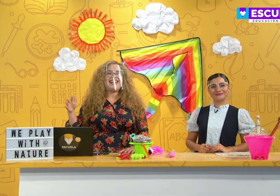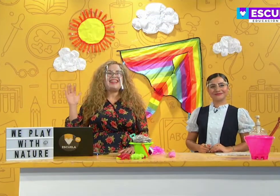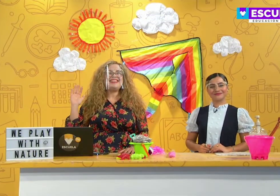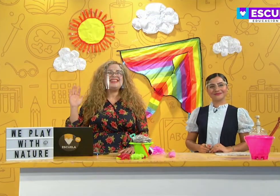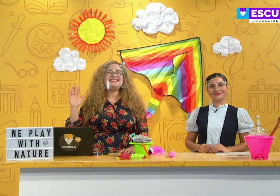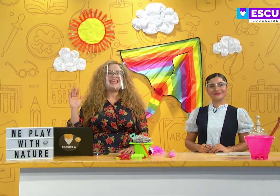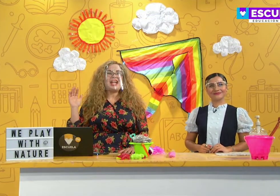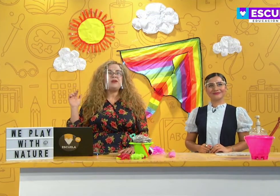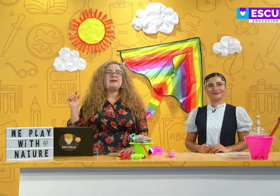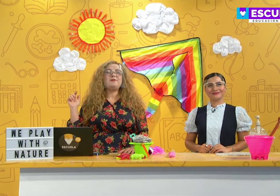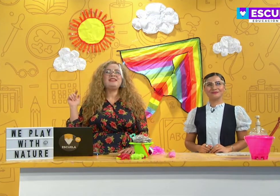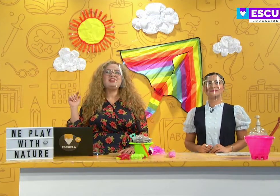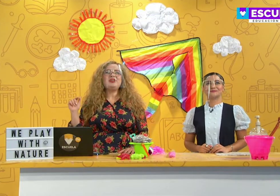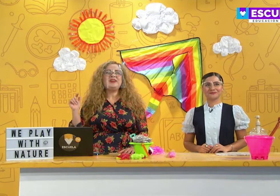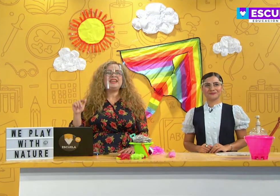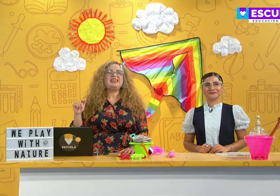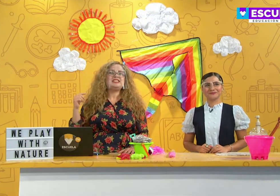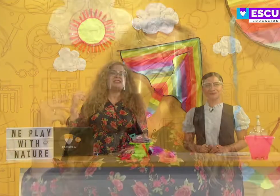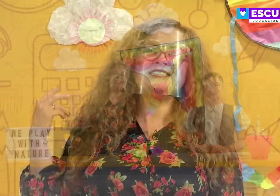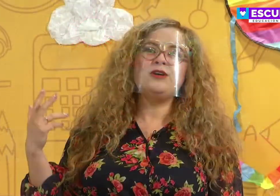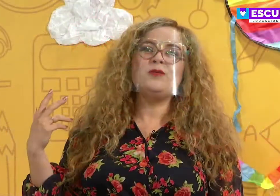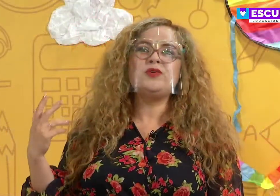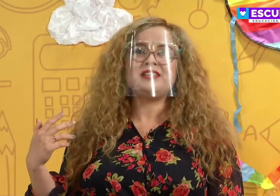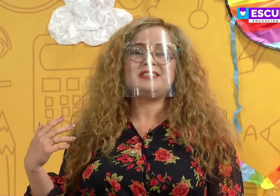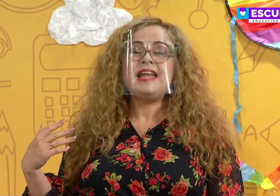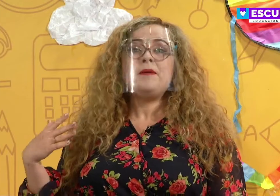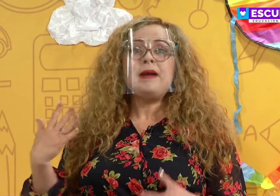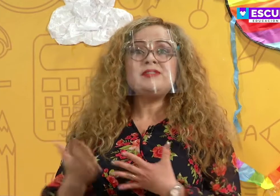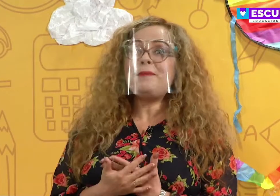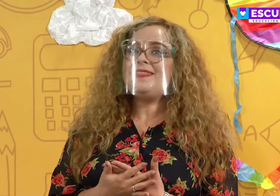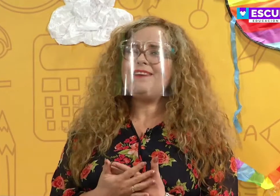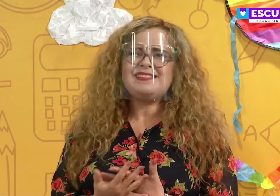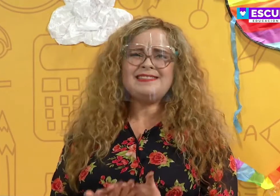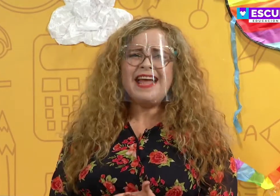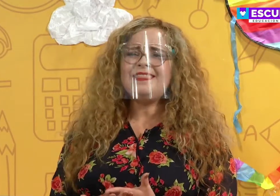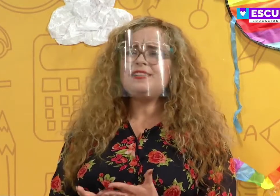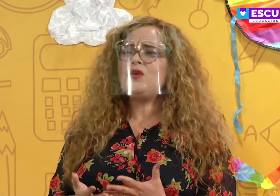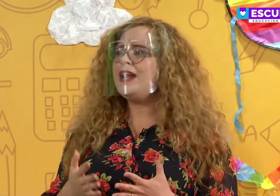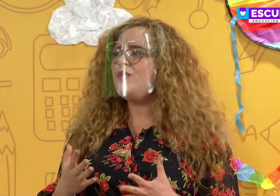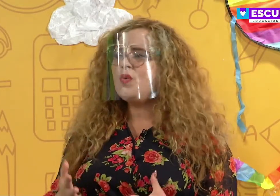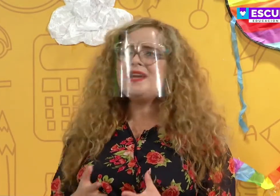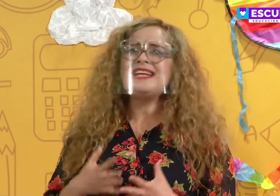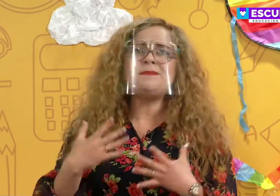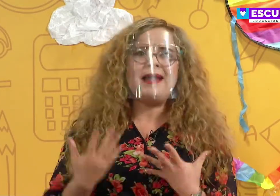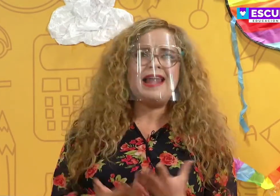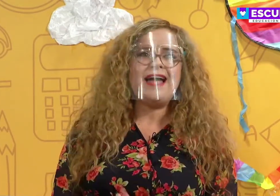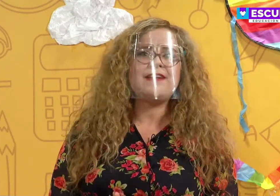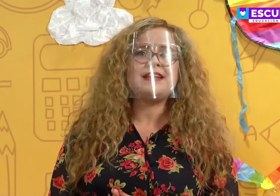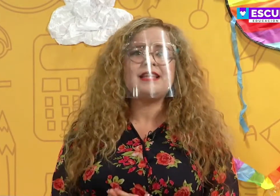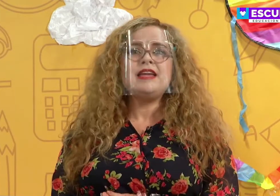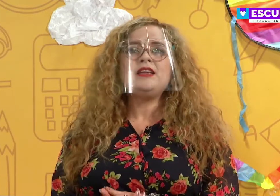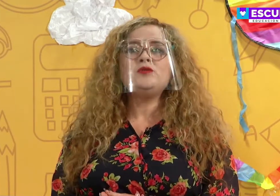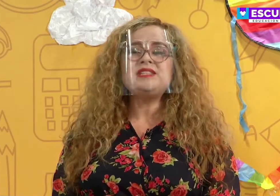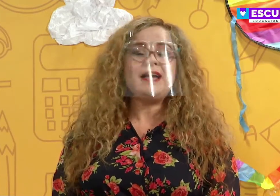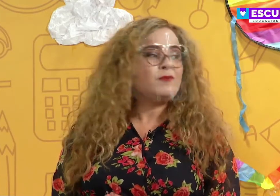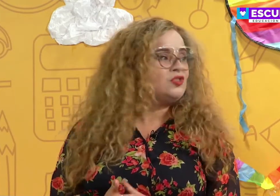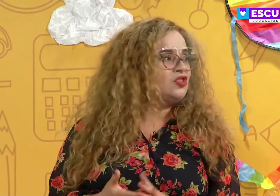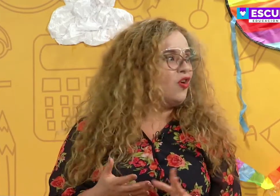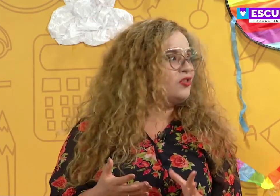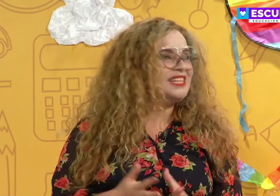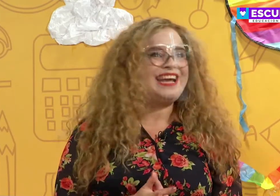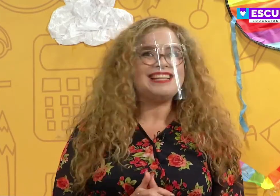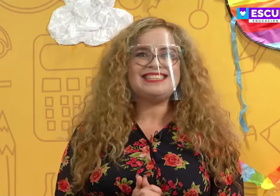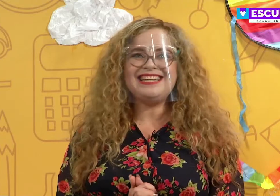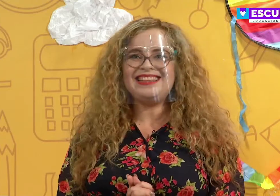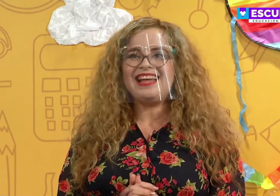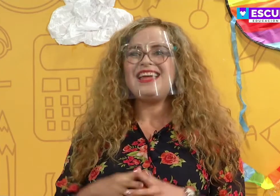Beltrán and this day I will be with you here sharing some words. Vamos a aprender bastante sobre algunas palabras que usamos